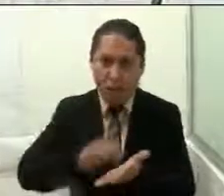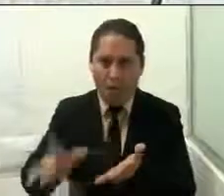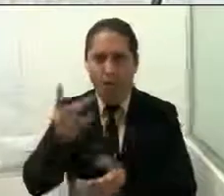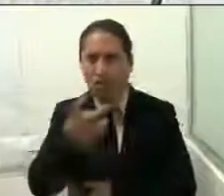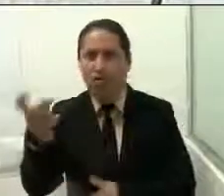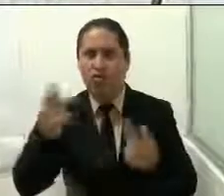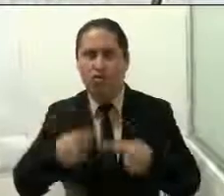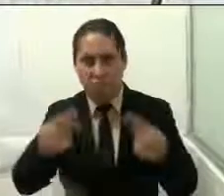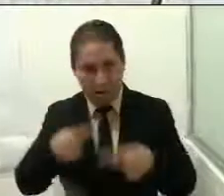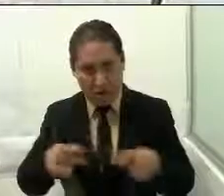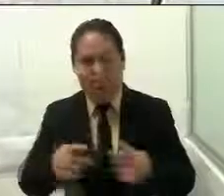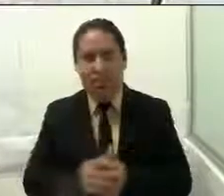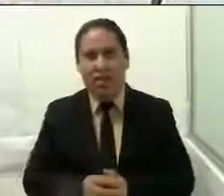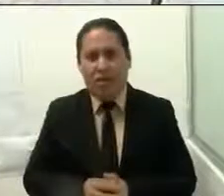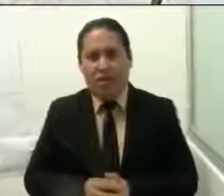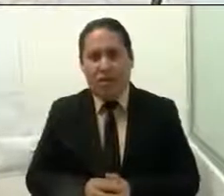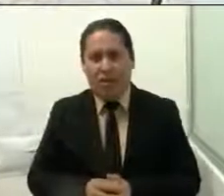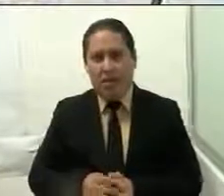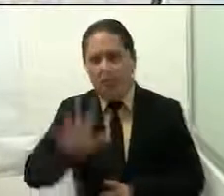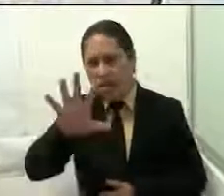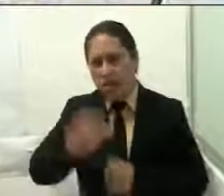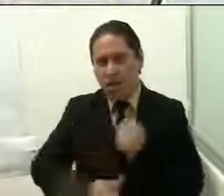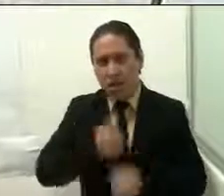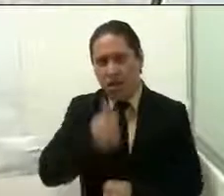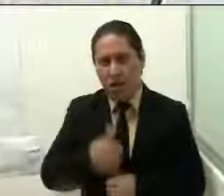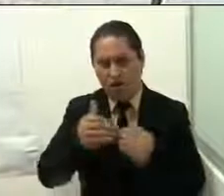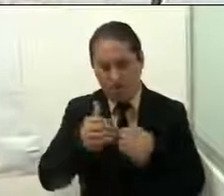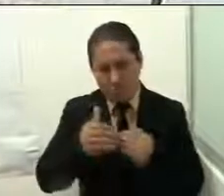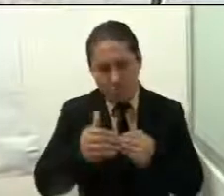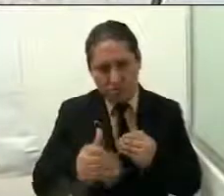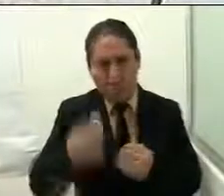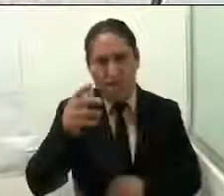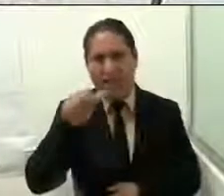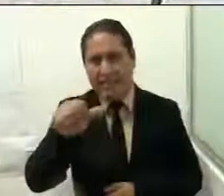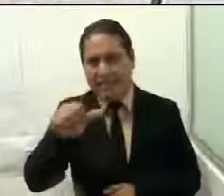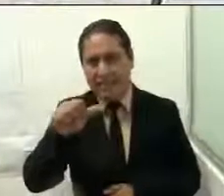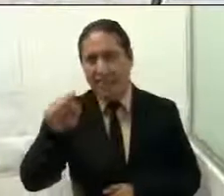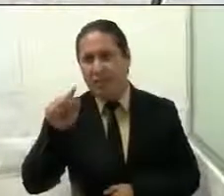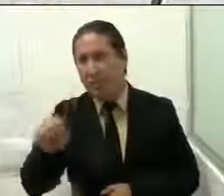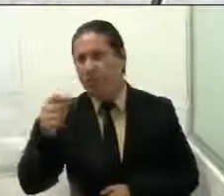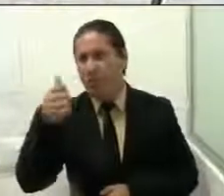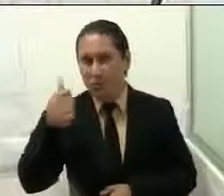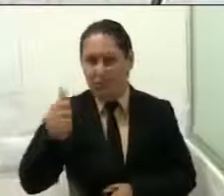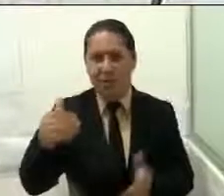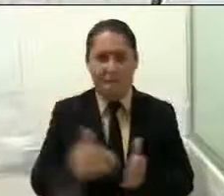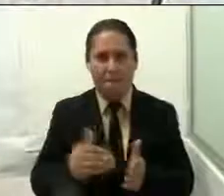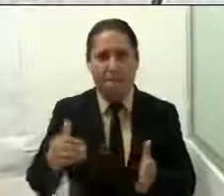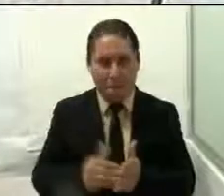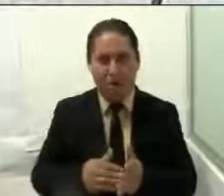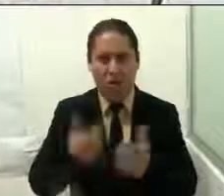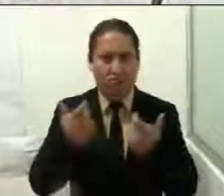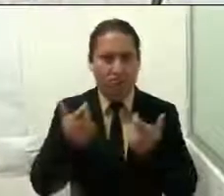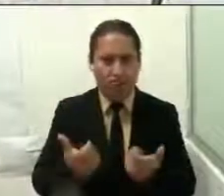productores y en 5 años se aplicaron 16.6 millones de pesos